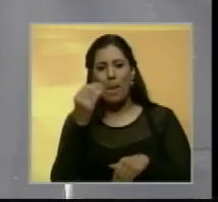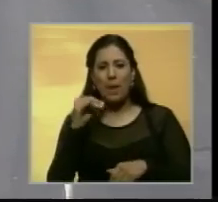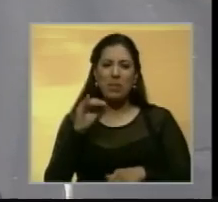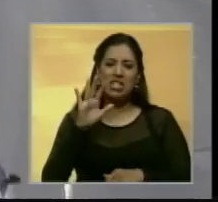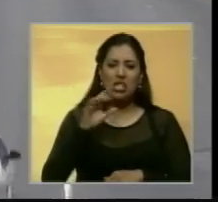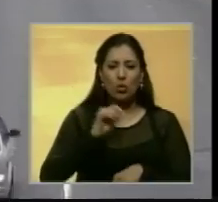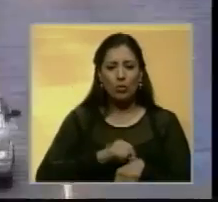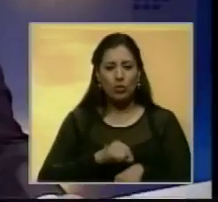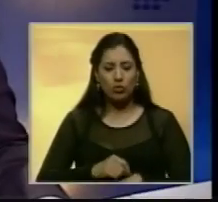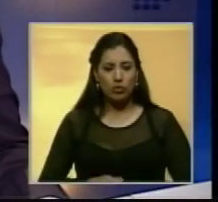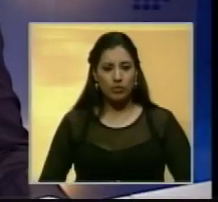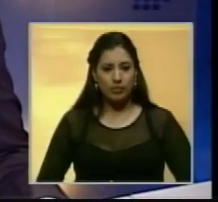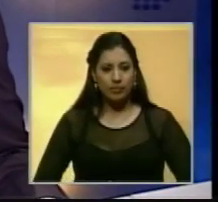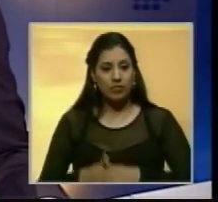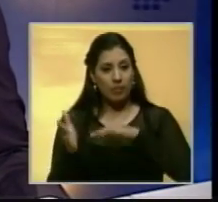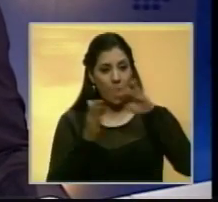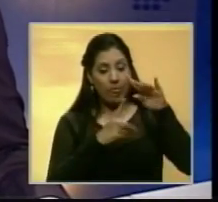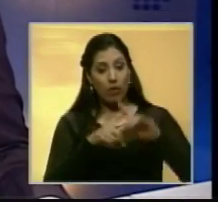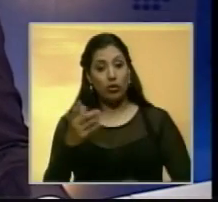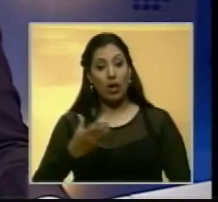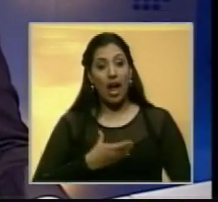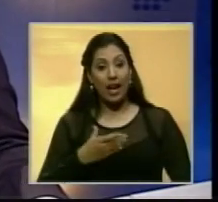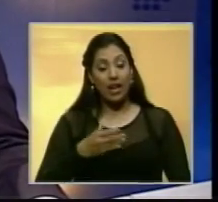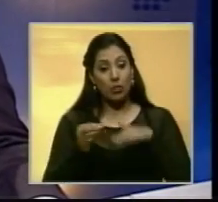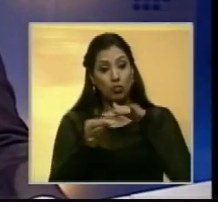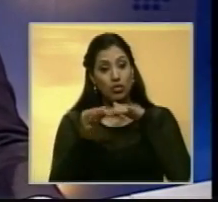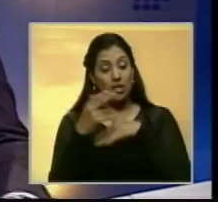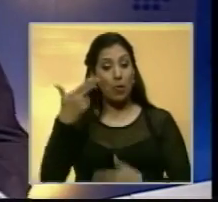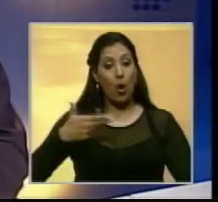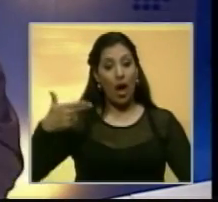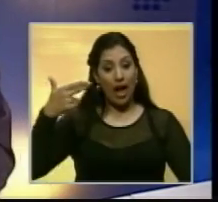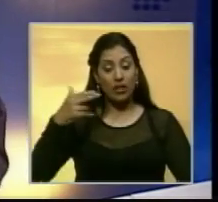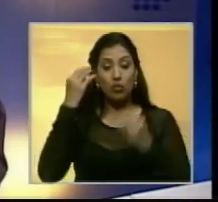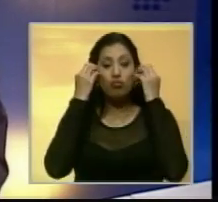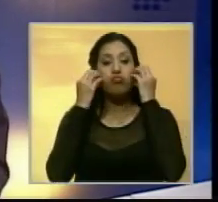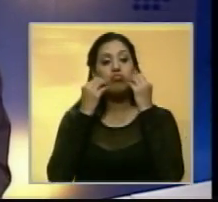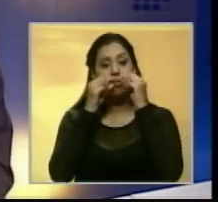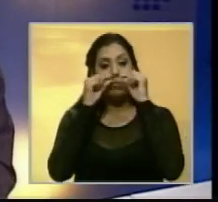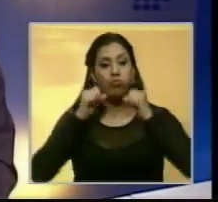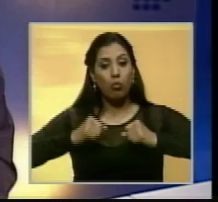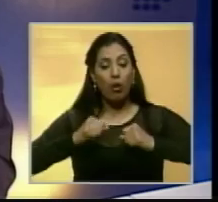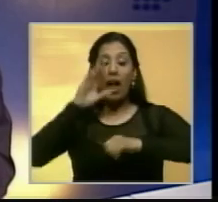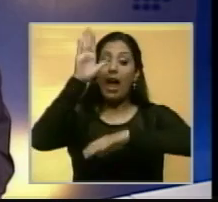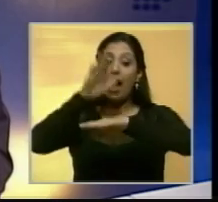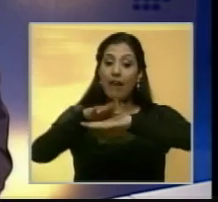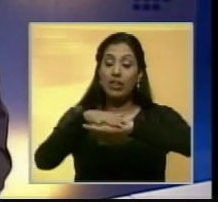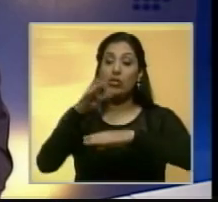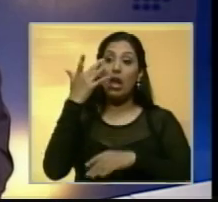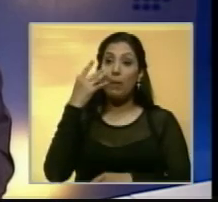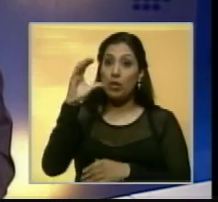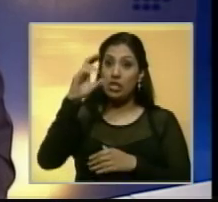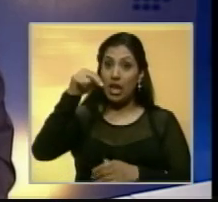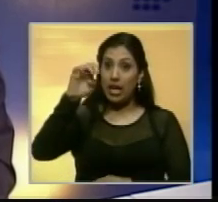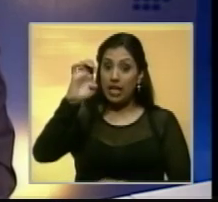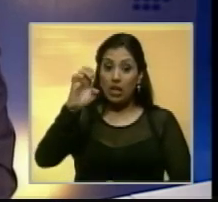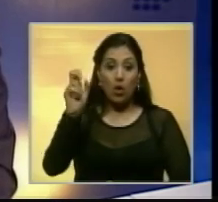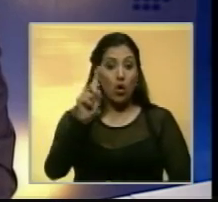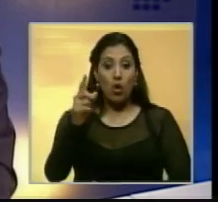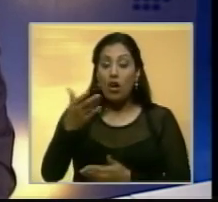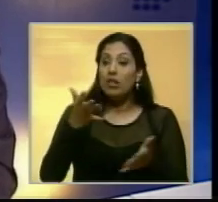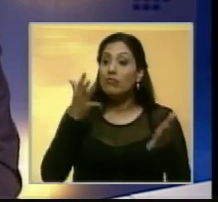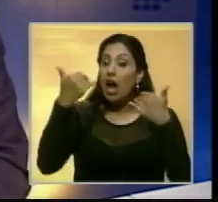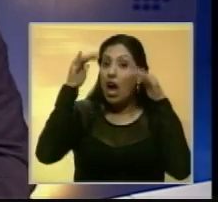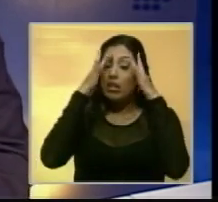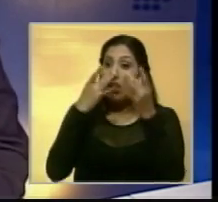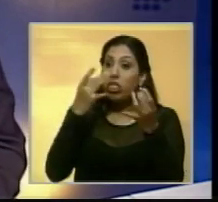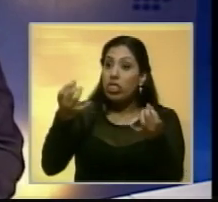los 5 minutos. El alcalde del municipio de El Hatillo, David Smolansky, advirtió que si el Consejo Nacional Electoral no presta